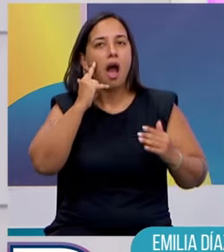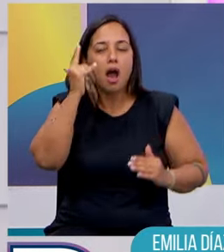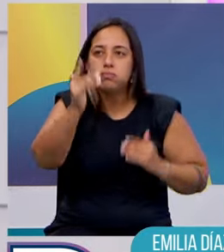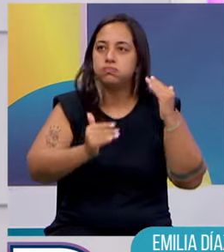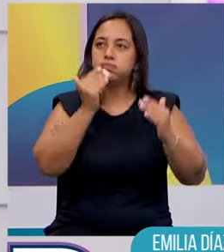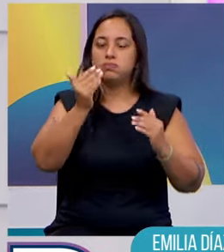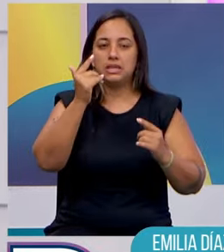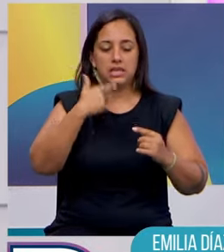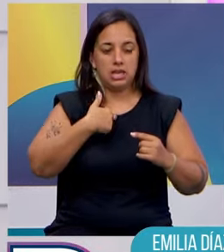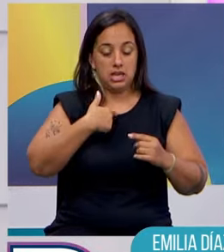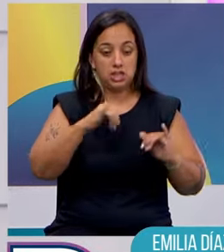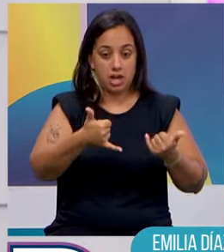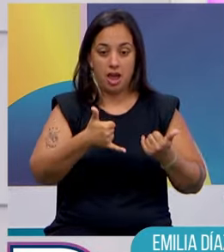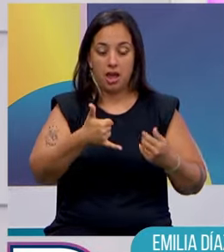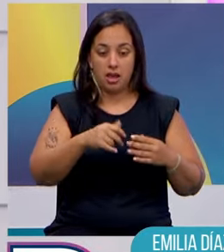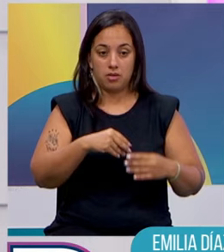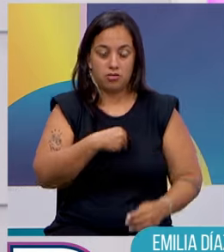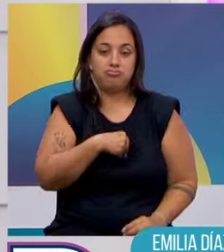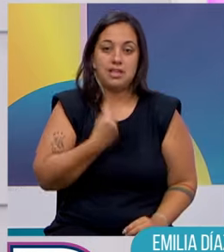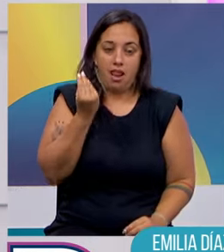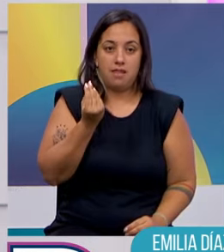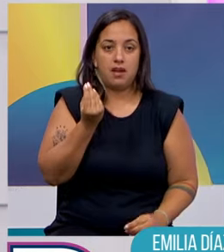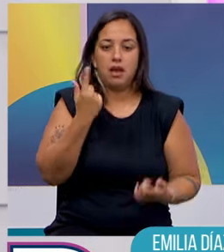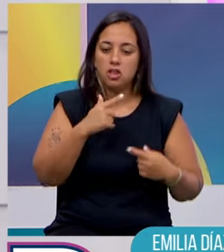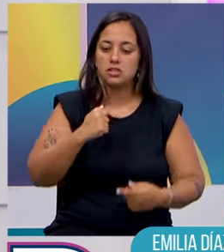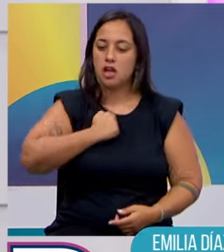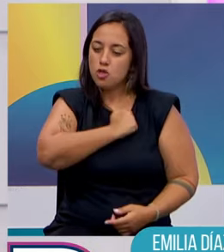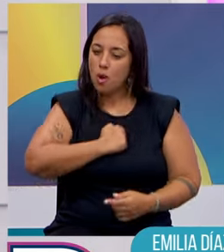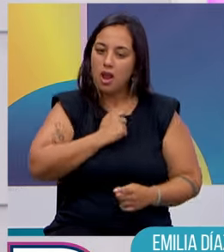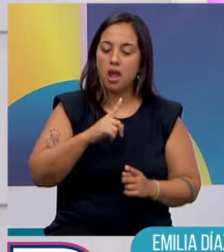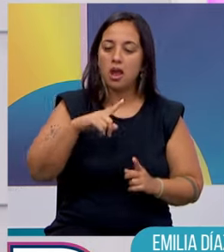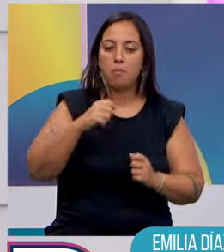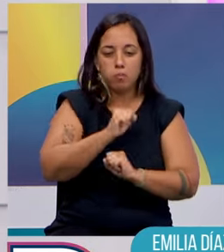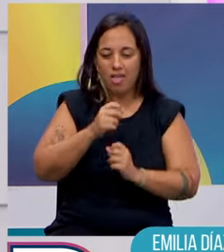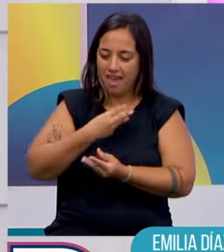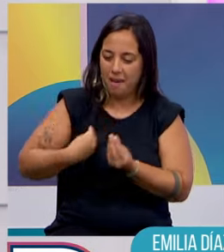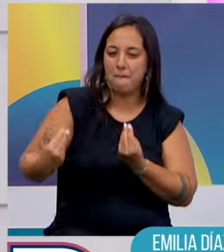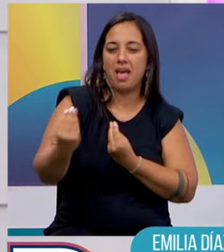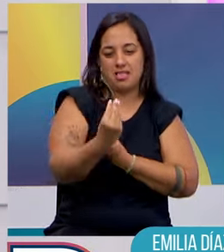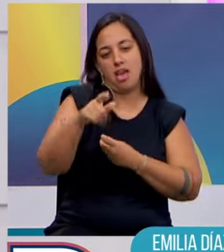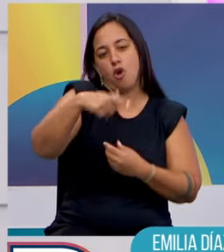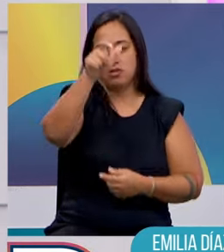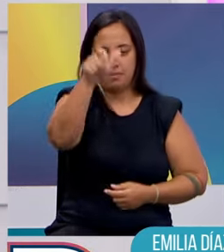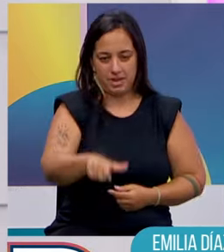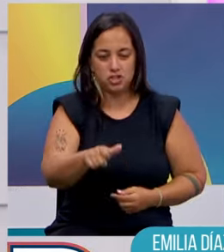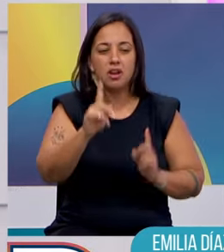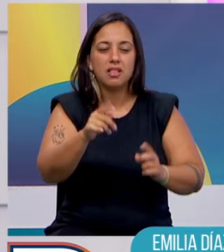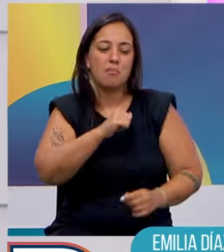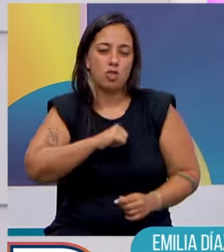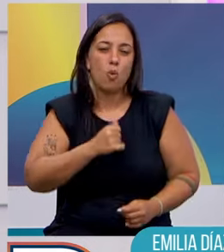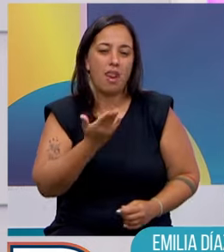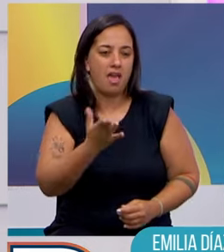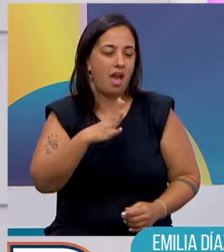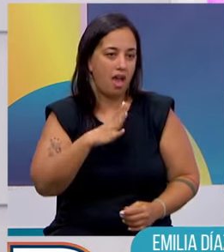comillas, eso, otro dolor te puede reflejar eso y vos puedes ayudar a esa persona a tomarle la mano y conectar con eso. Yo